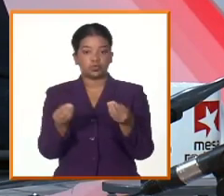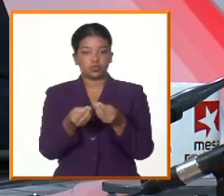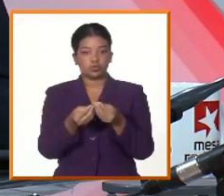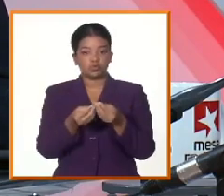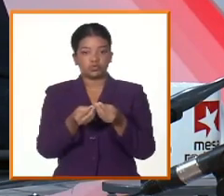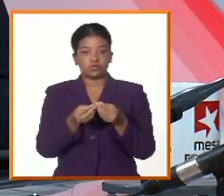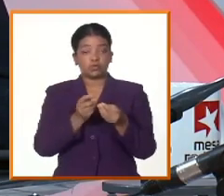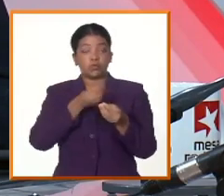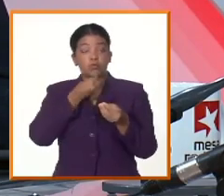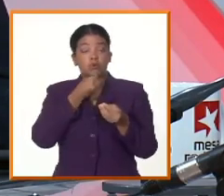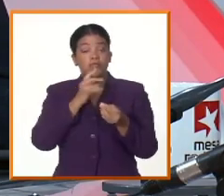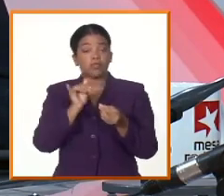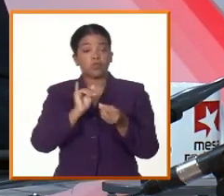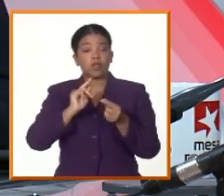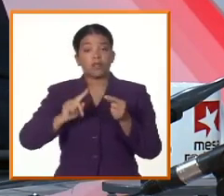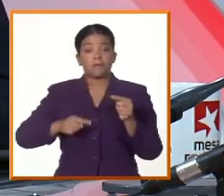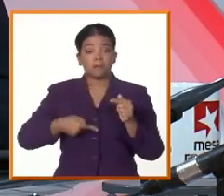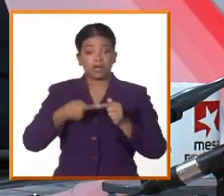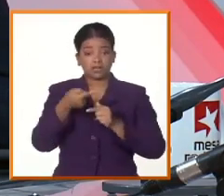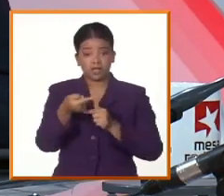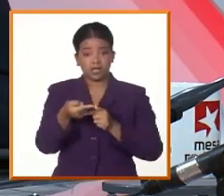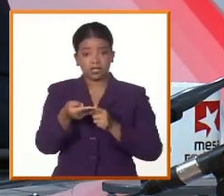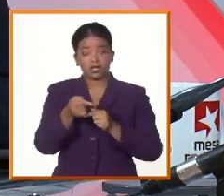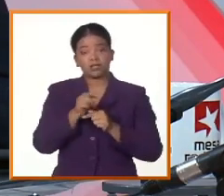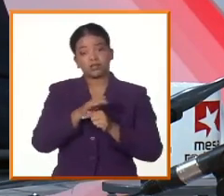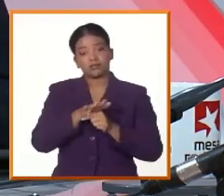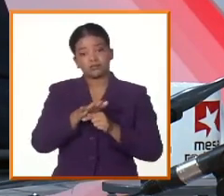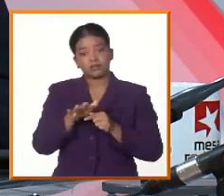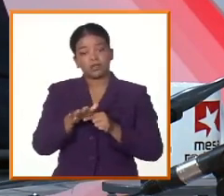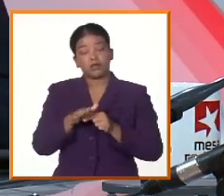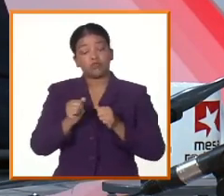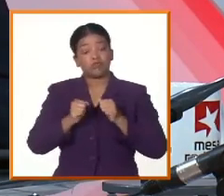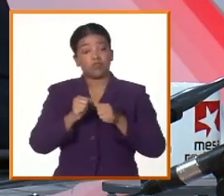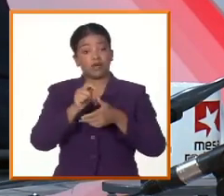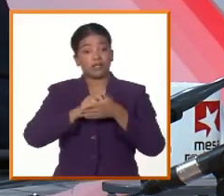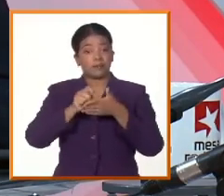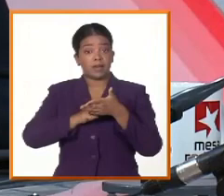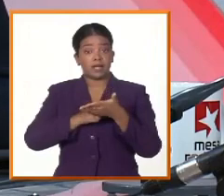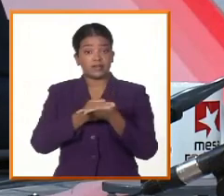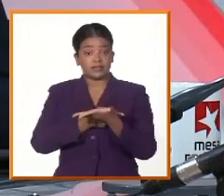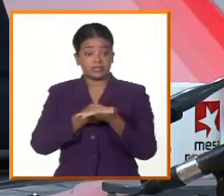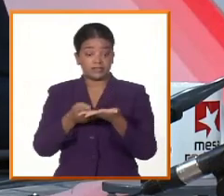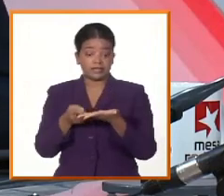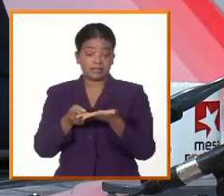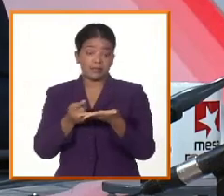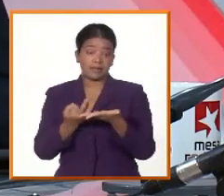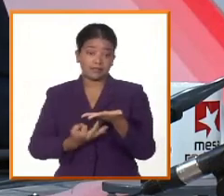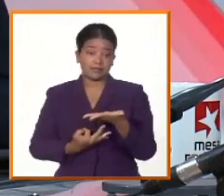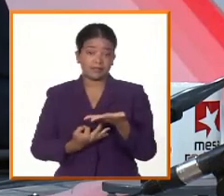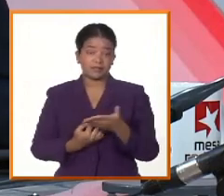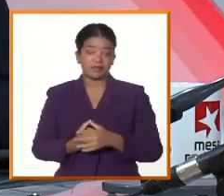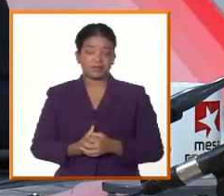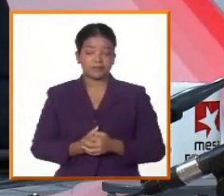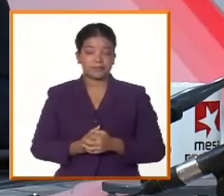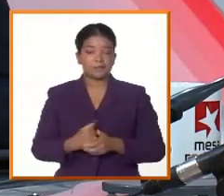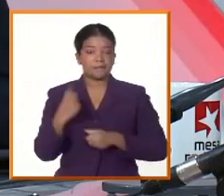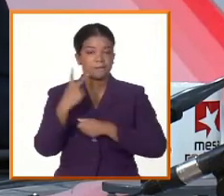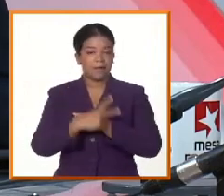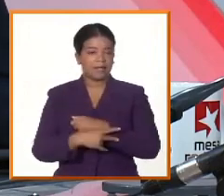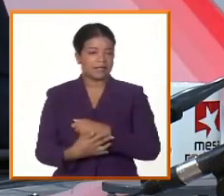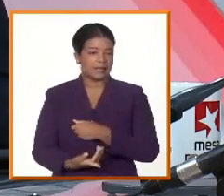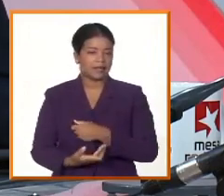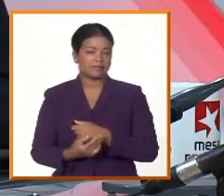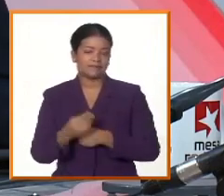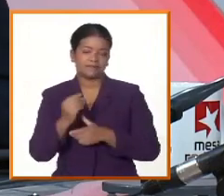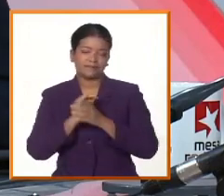permitirá pues también mañana cumplir cumplimentar una intensa agenda en Serbia un país con el que hay amistad